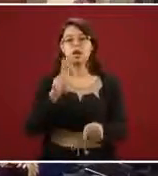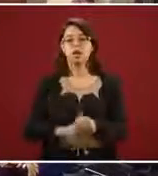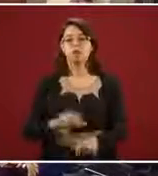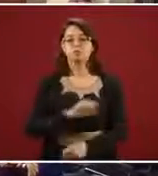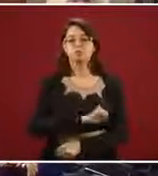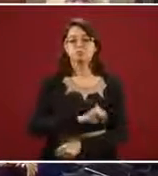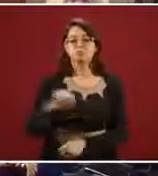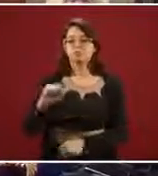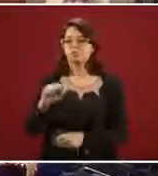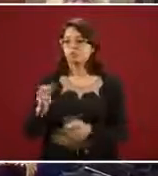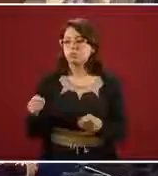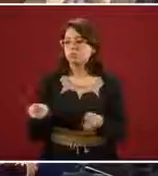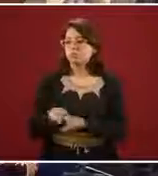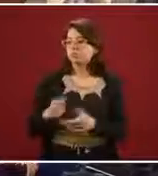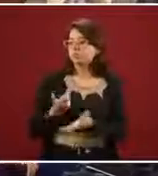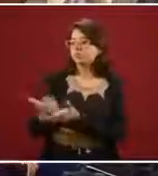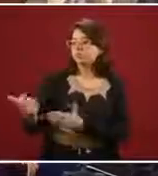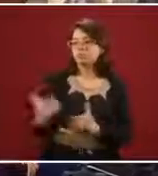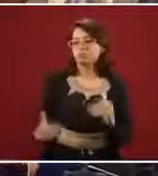¿Sí?